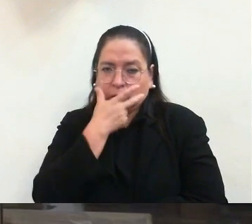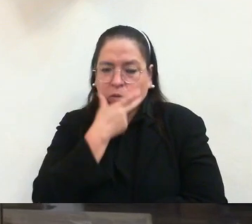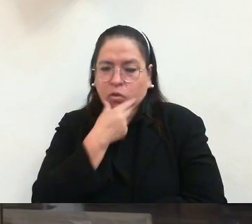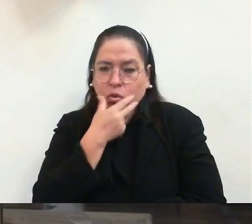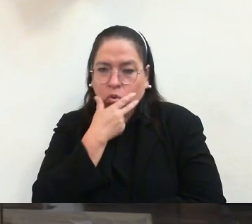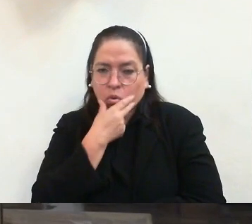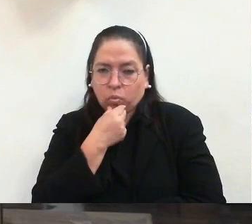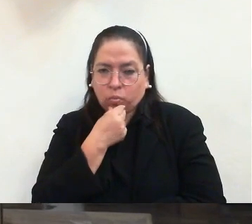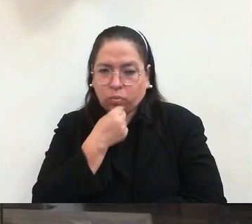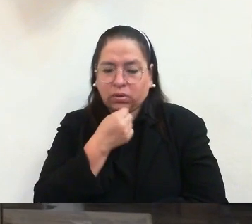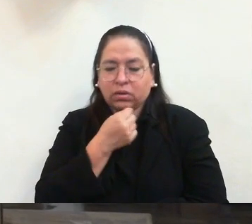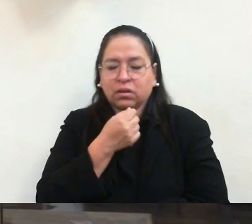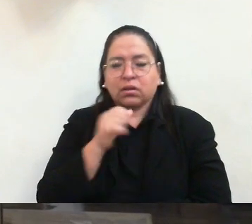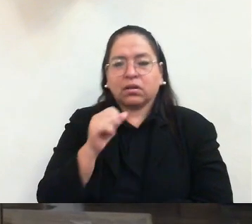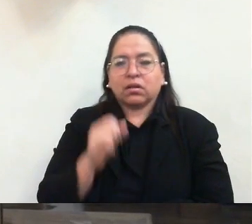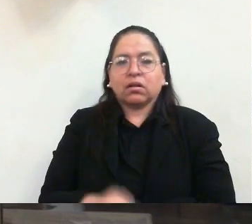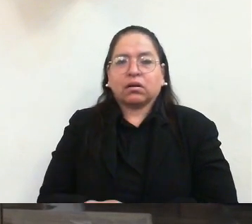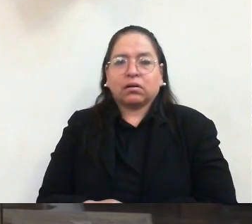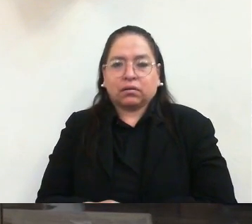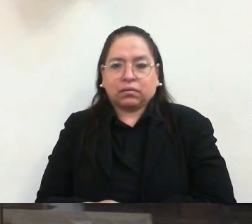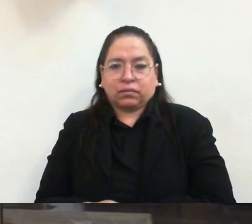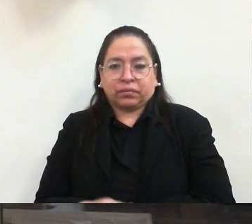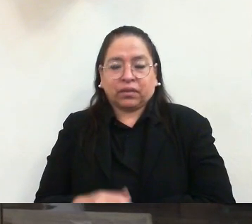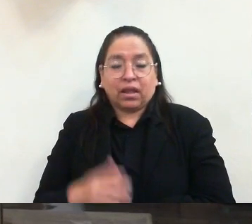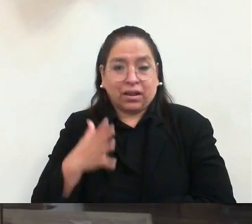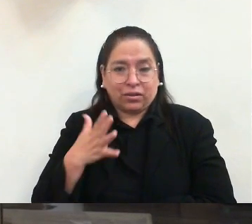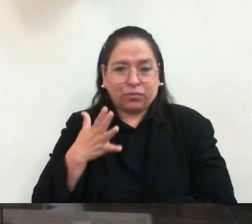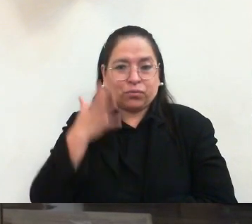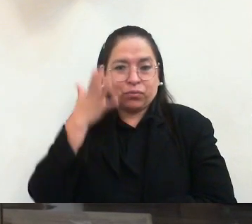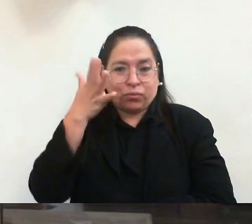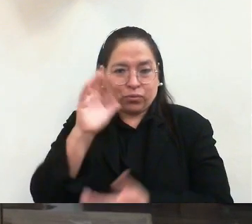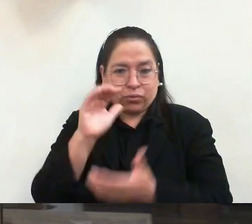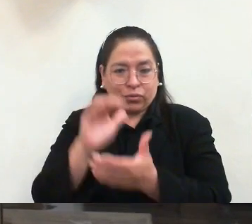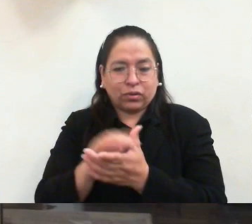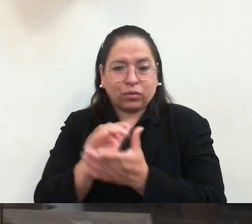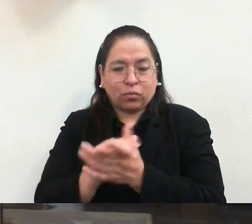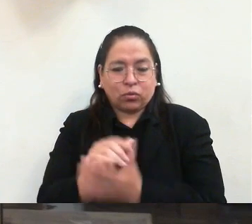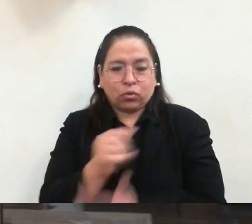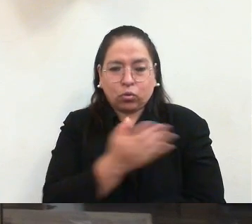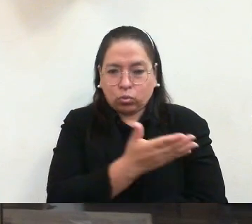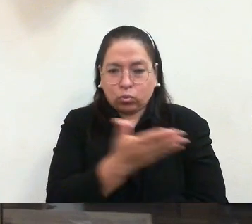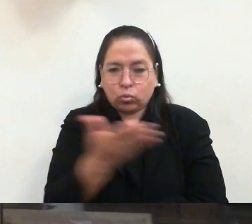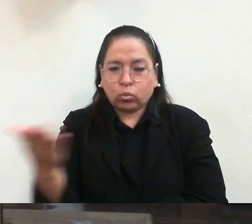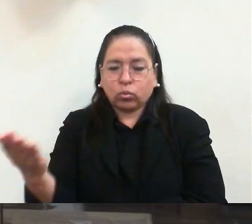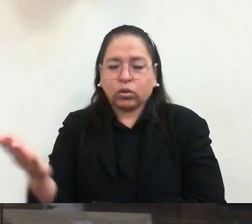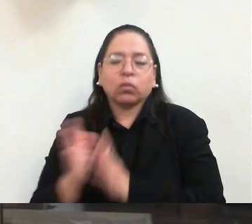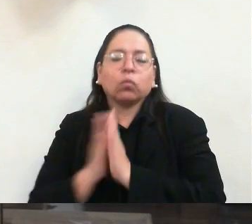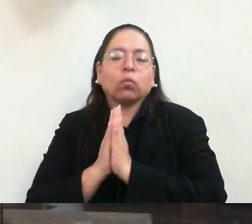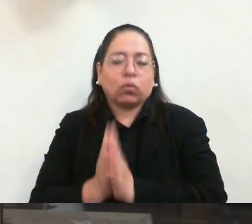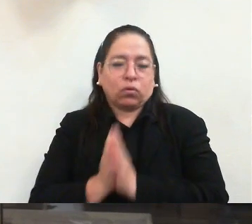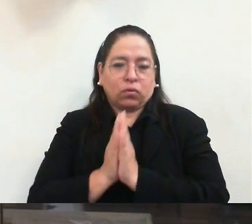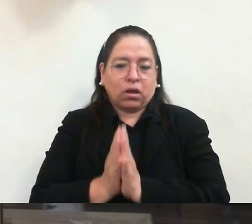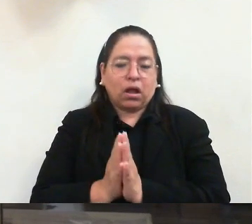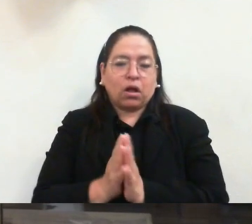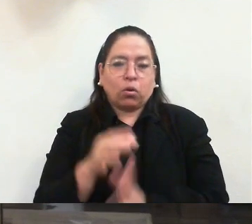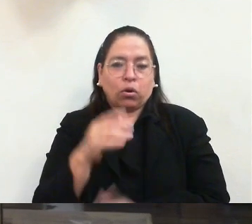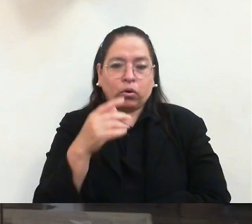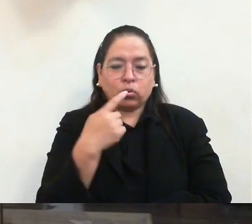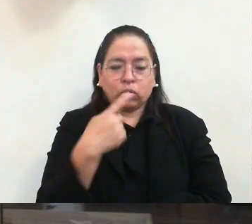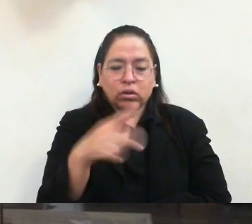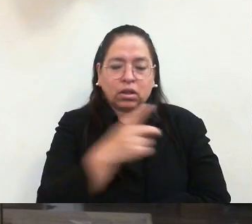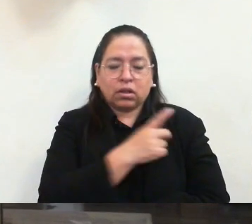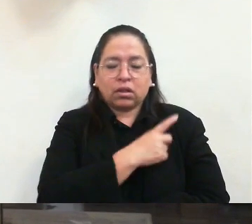a los novios a los futuros esposos que respeten y